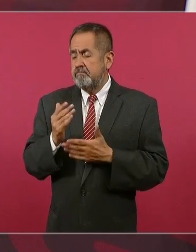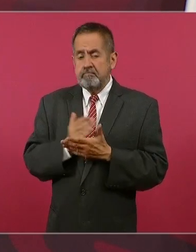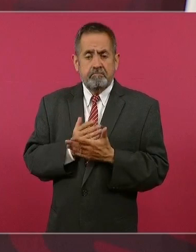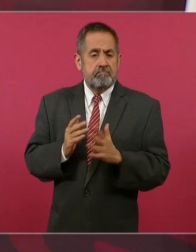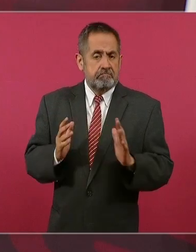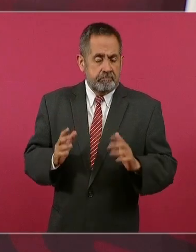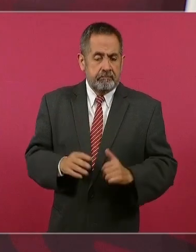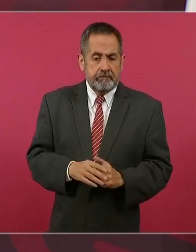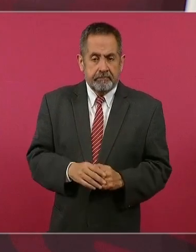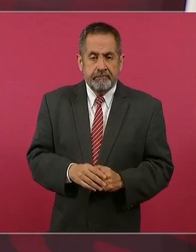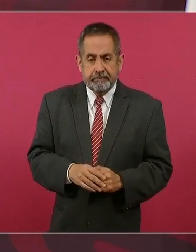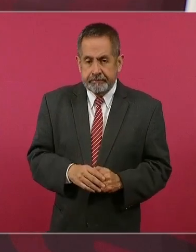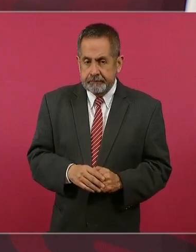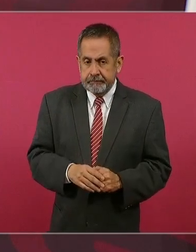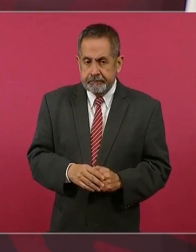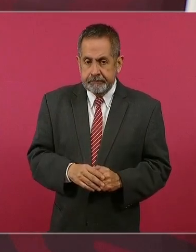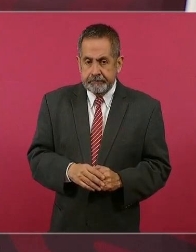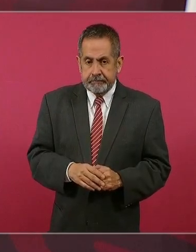que